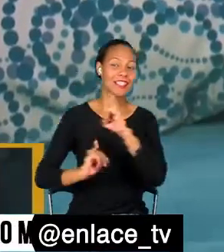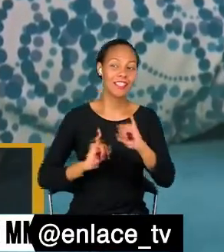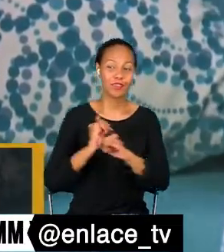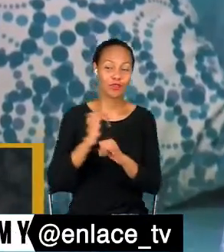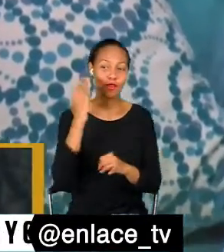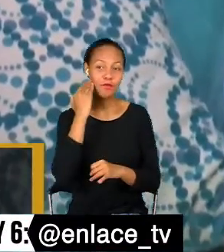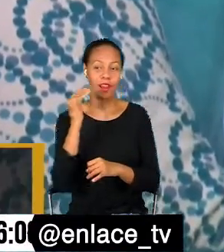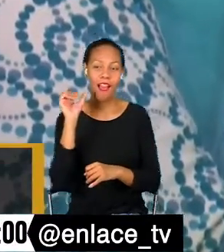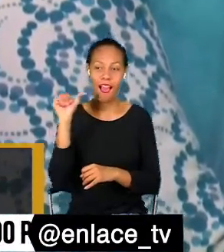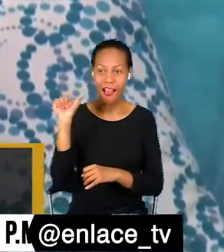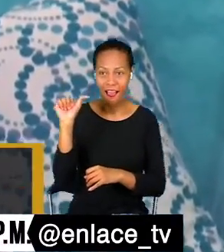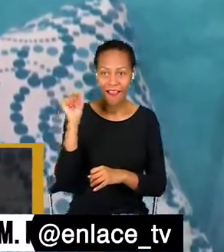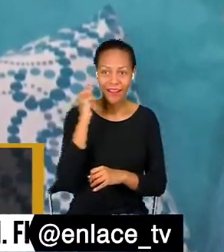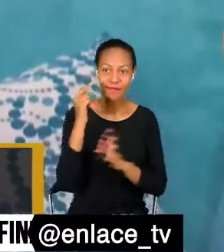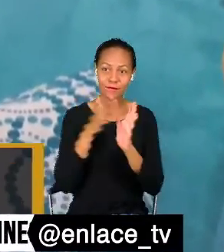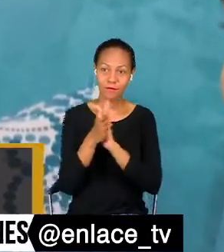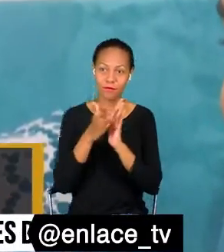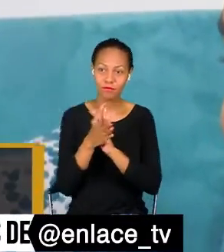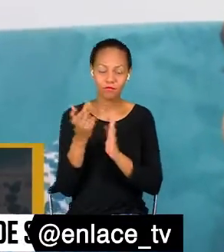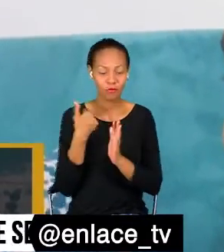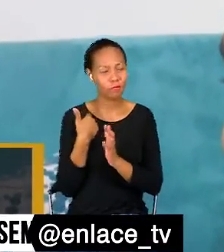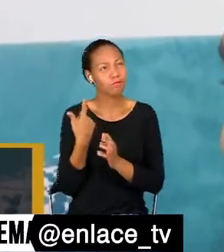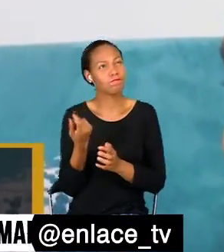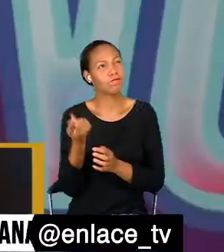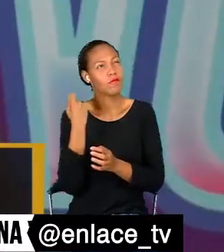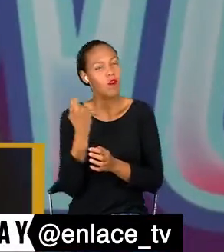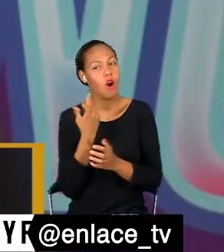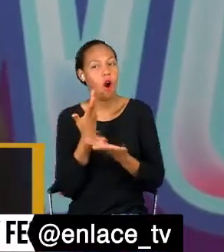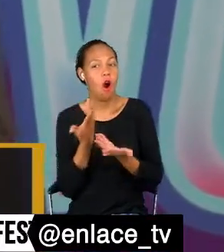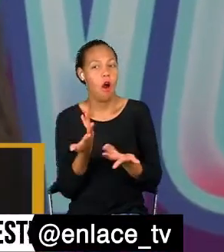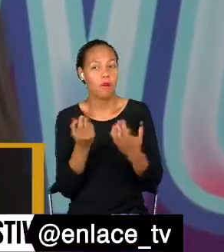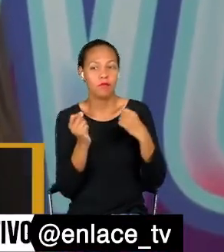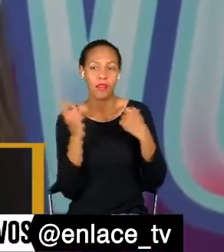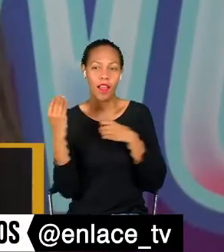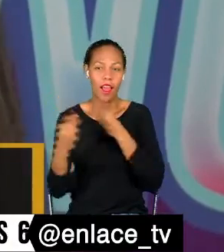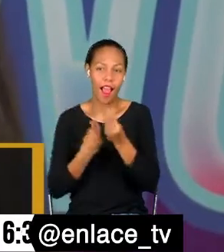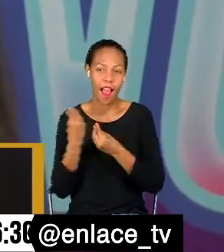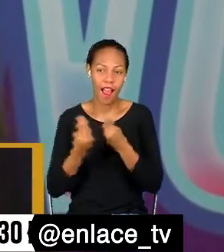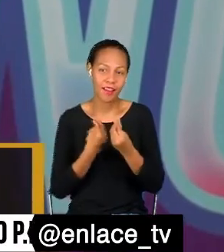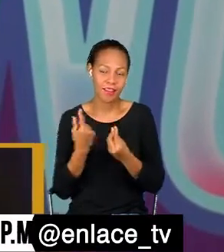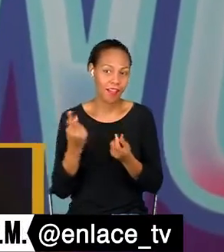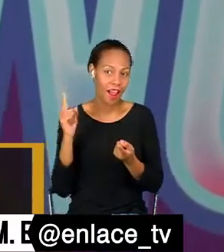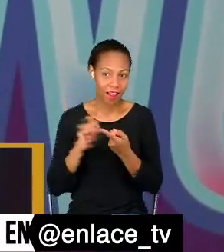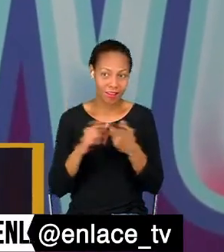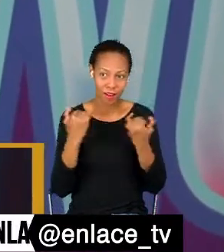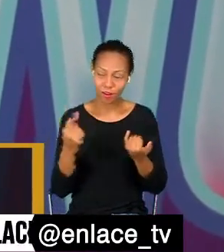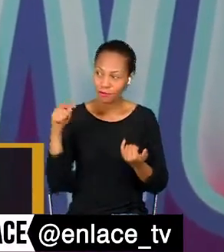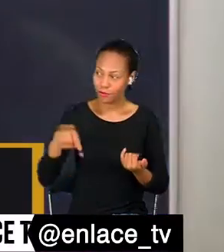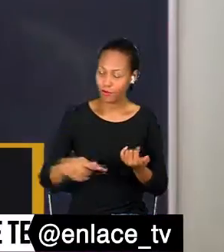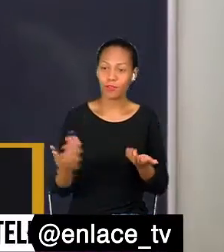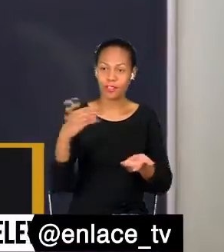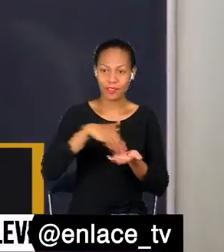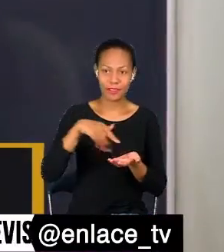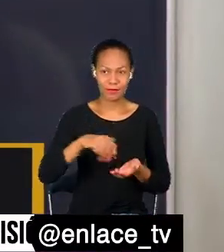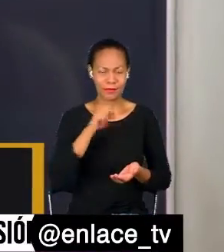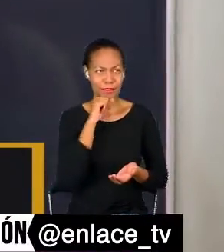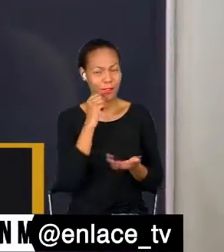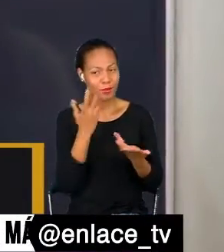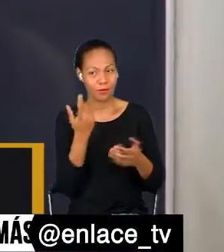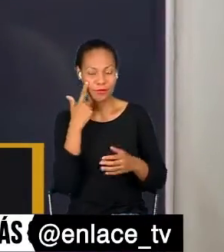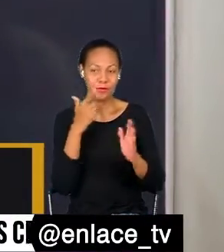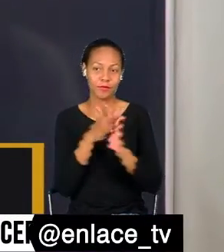a Enlace Noticias de lo que ha sido su vida en los últimos años y que la trajo de regreso a su tierra, Barranca Bermeja. Entonces por eso dejé